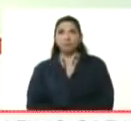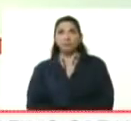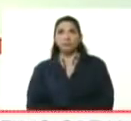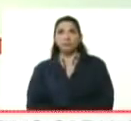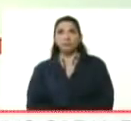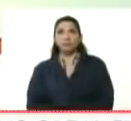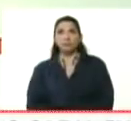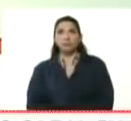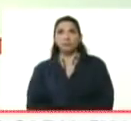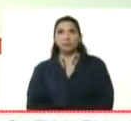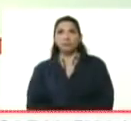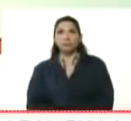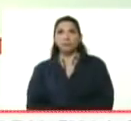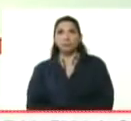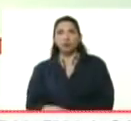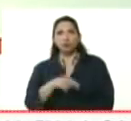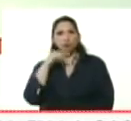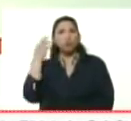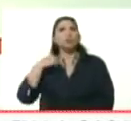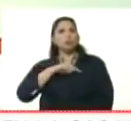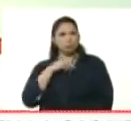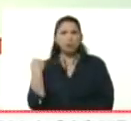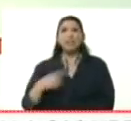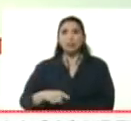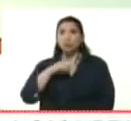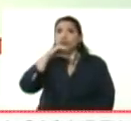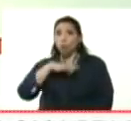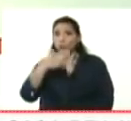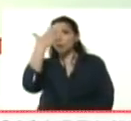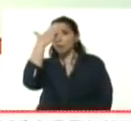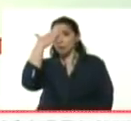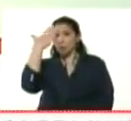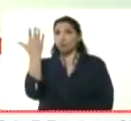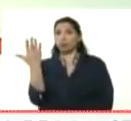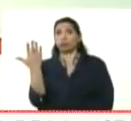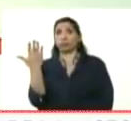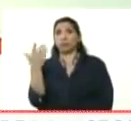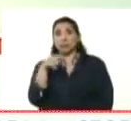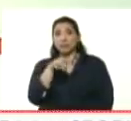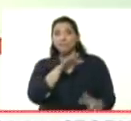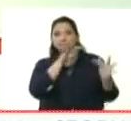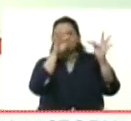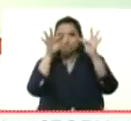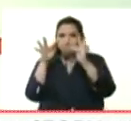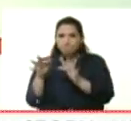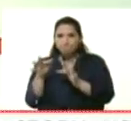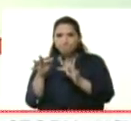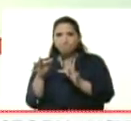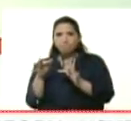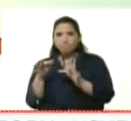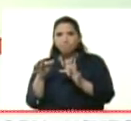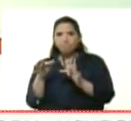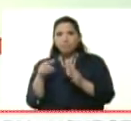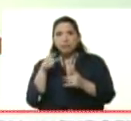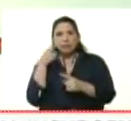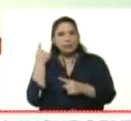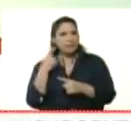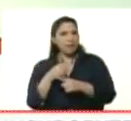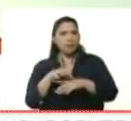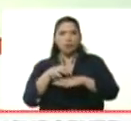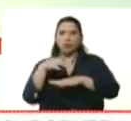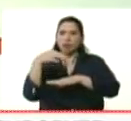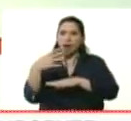Antonio José Jesucristo. Nosotros sí tenemos a la historia así metida en el alma. Por eso herencia. Yo creo que la herencia más importante que debemos dejar, que no